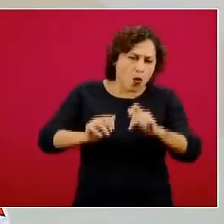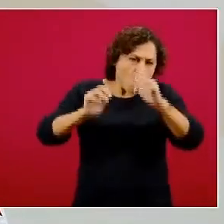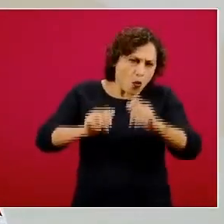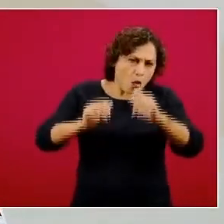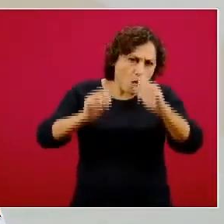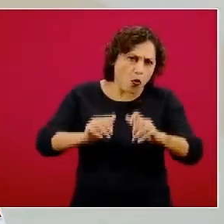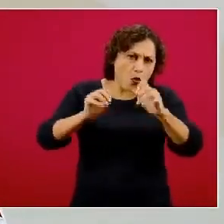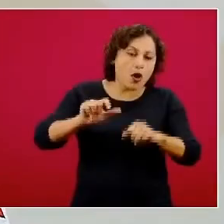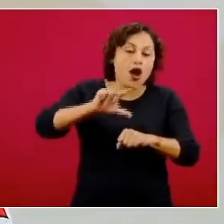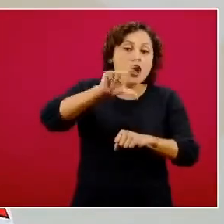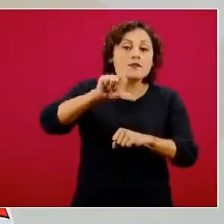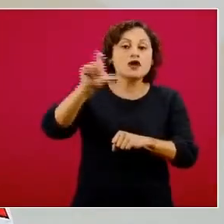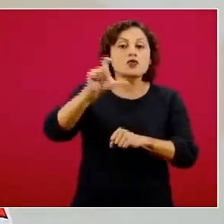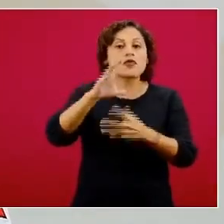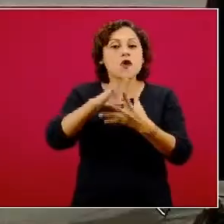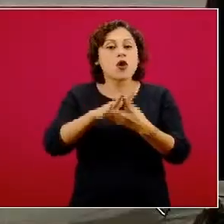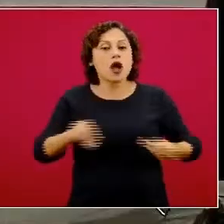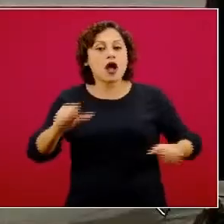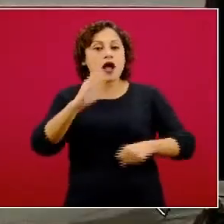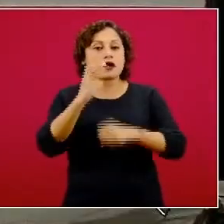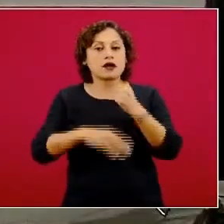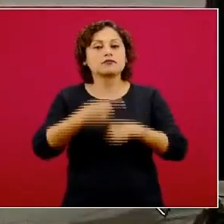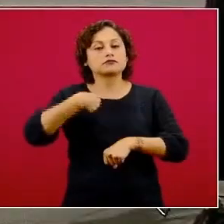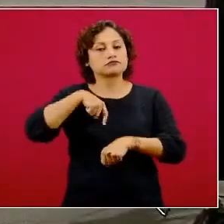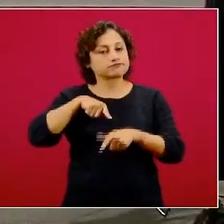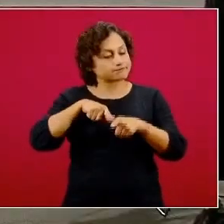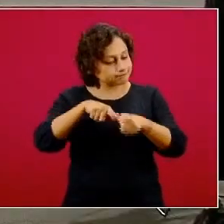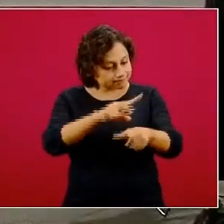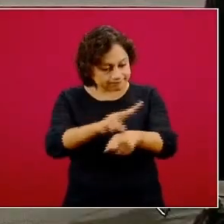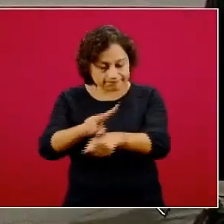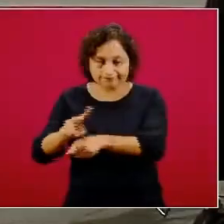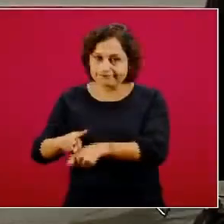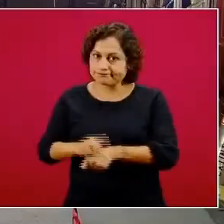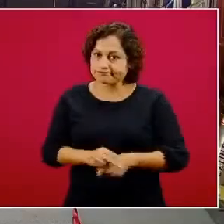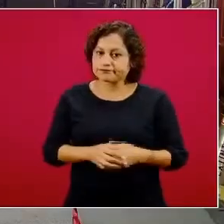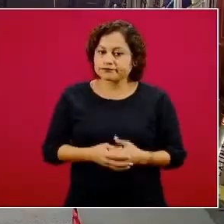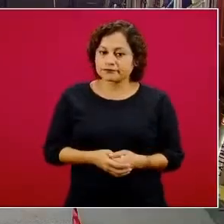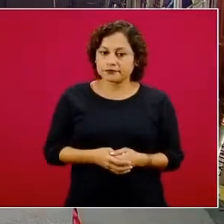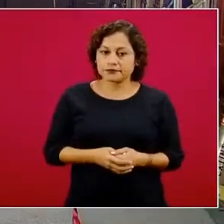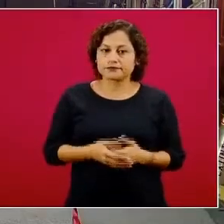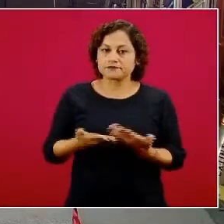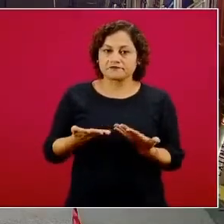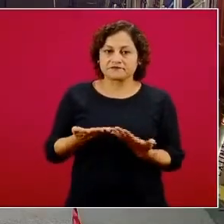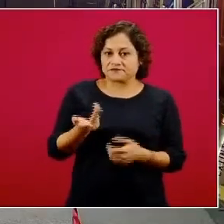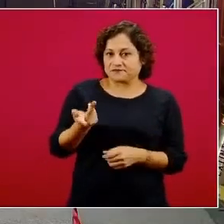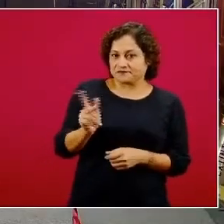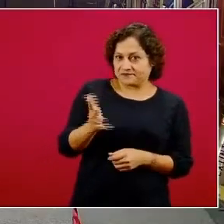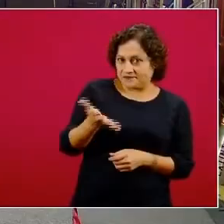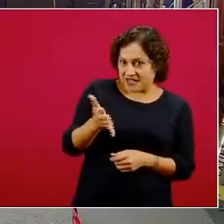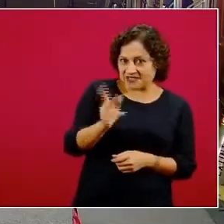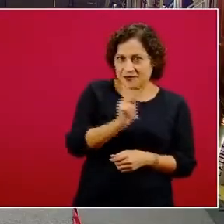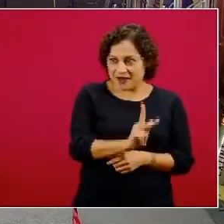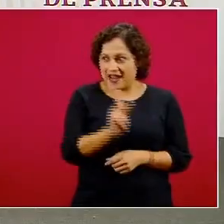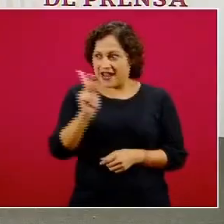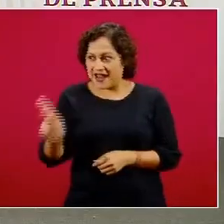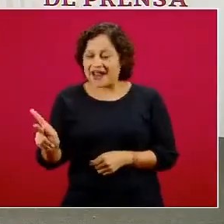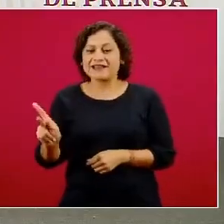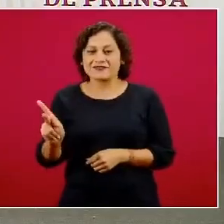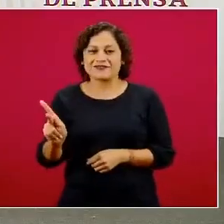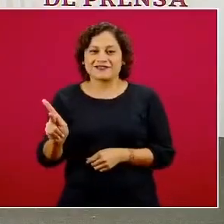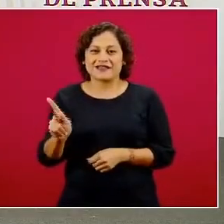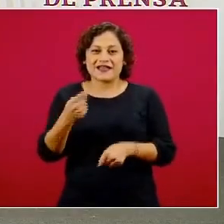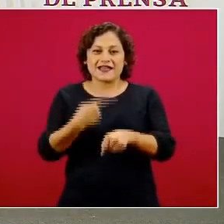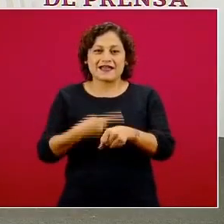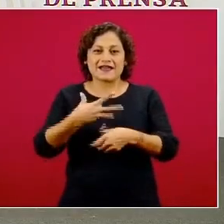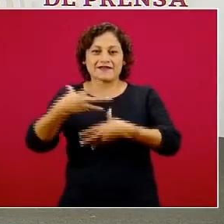seguimiento a los daños ocurridos por la misma. Más o menos el mismo tratamiento que con la epidemia. Desde diciembre lo están